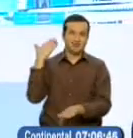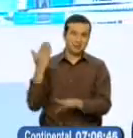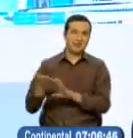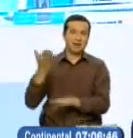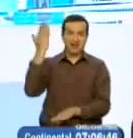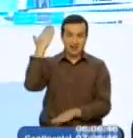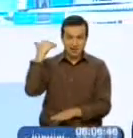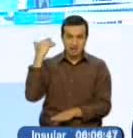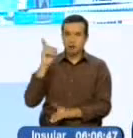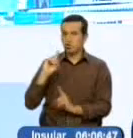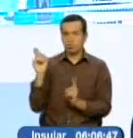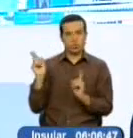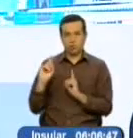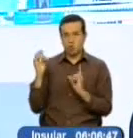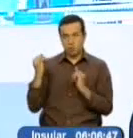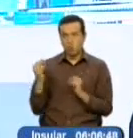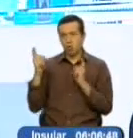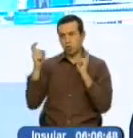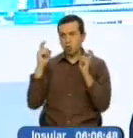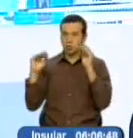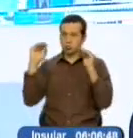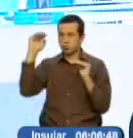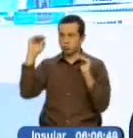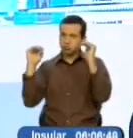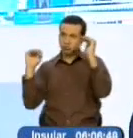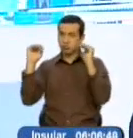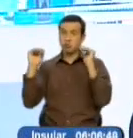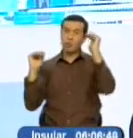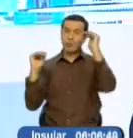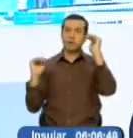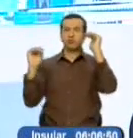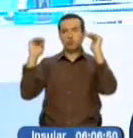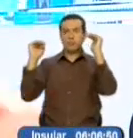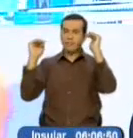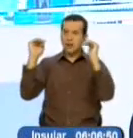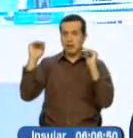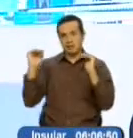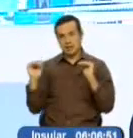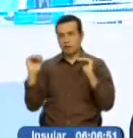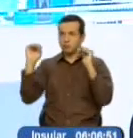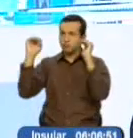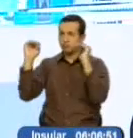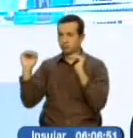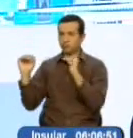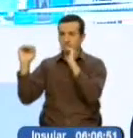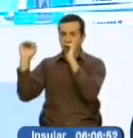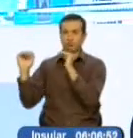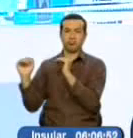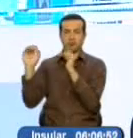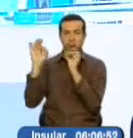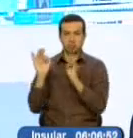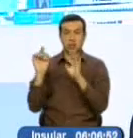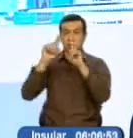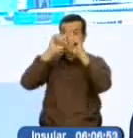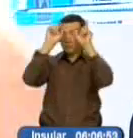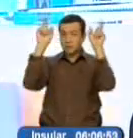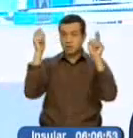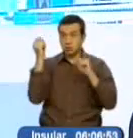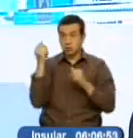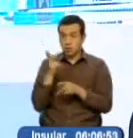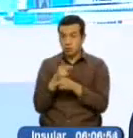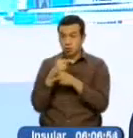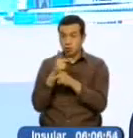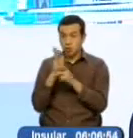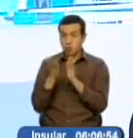en ocasiones anteriores. Entonces, de esa manera la empresa recibirá un valor por la